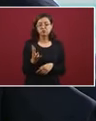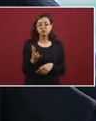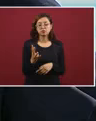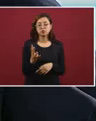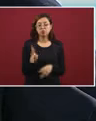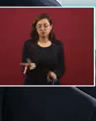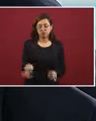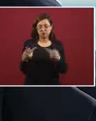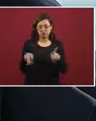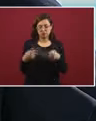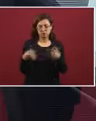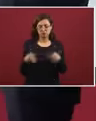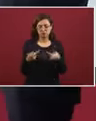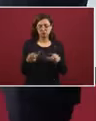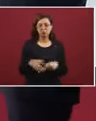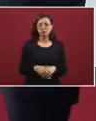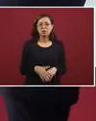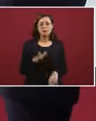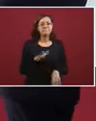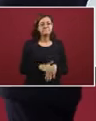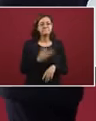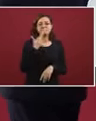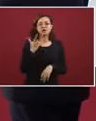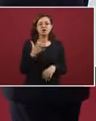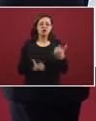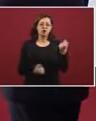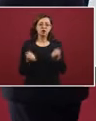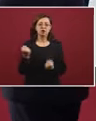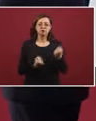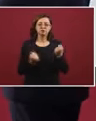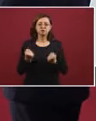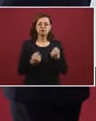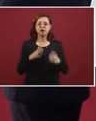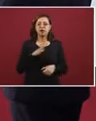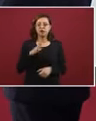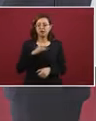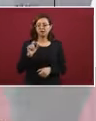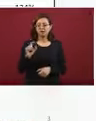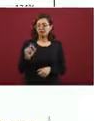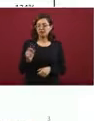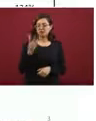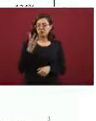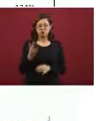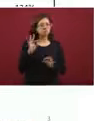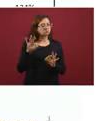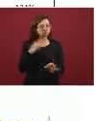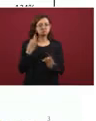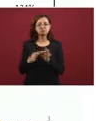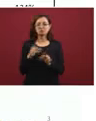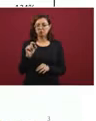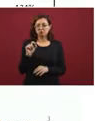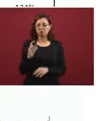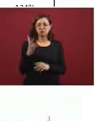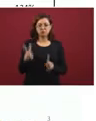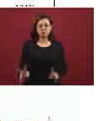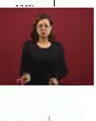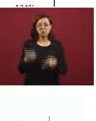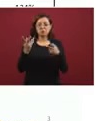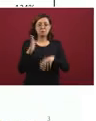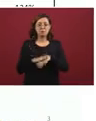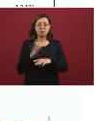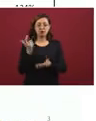ofertamos. Lo que mejor vendimos fue los vehículos, teníamos 24 vehículos y los 24 se vendieron. Se vendieron con un